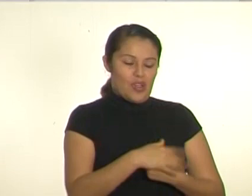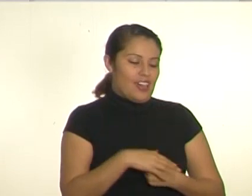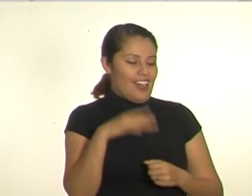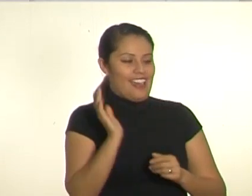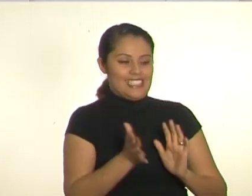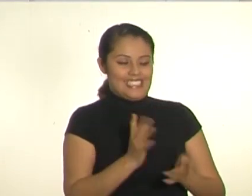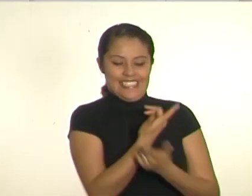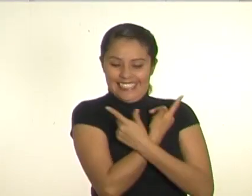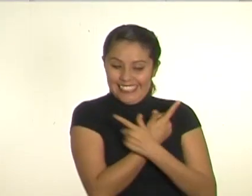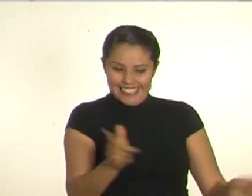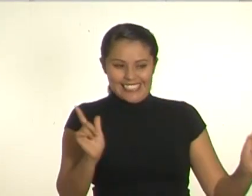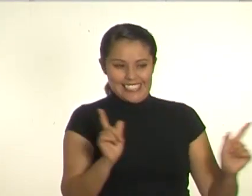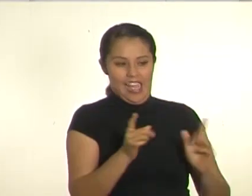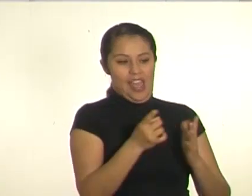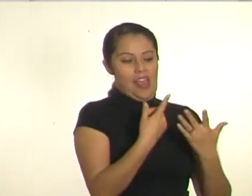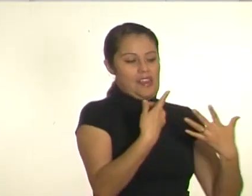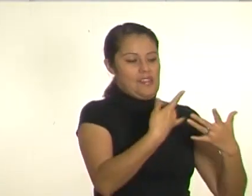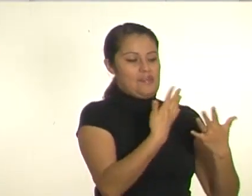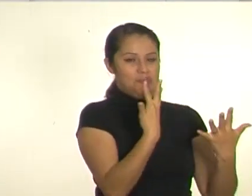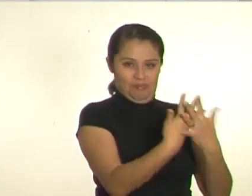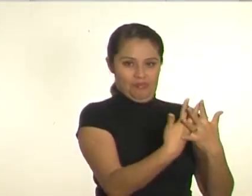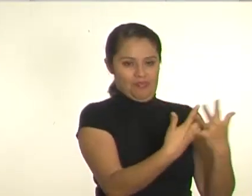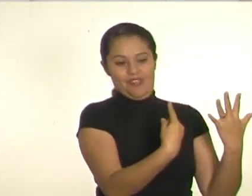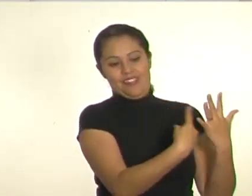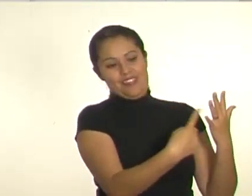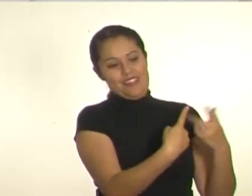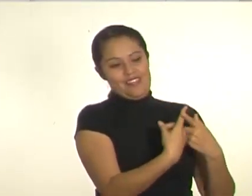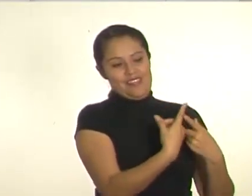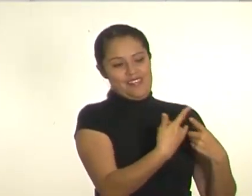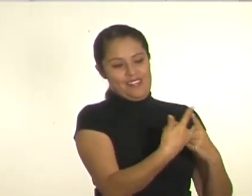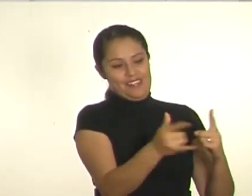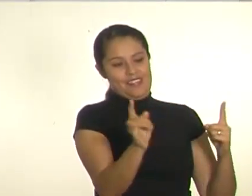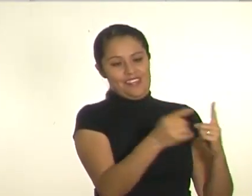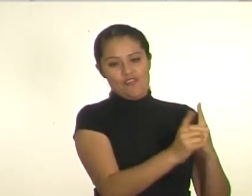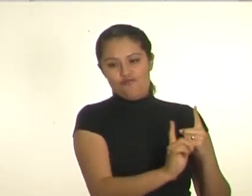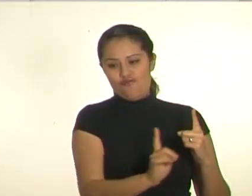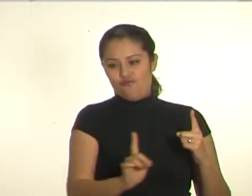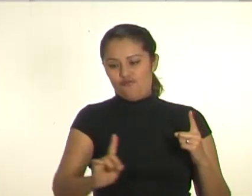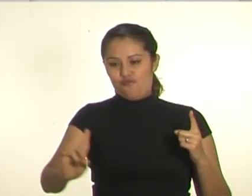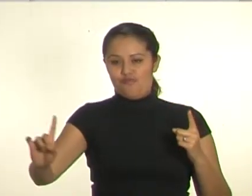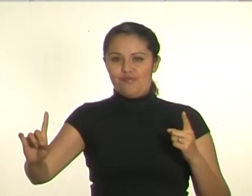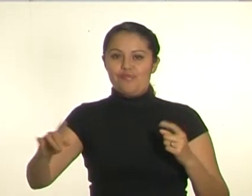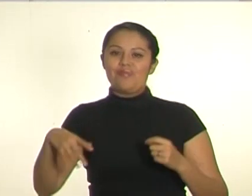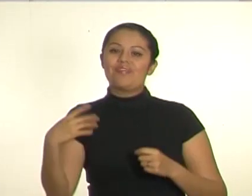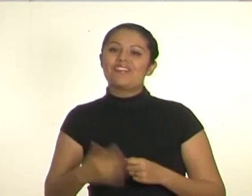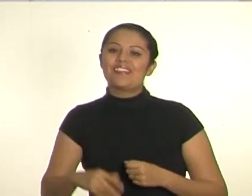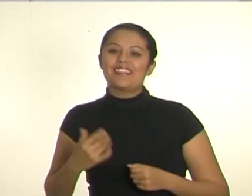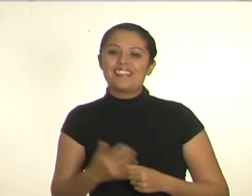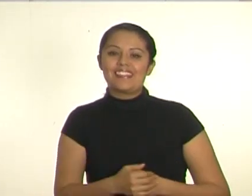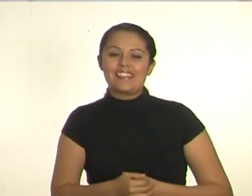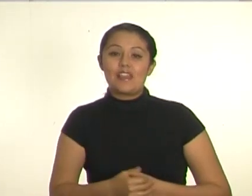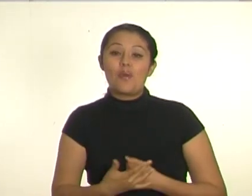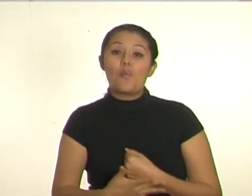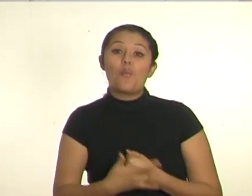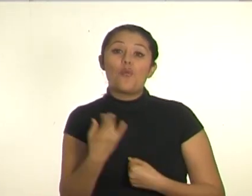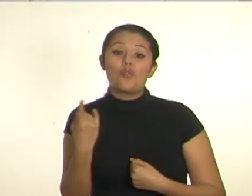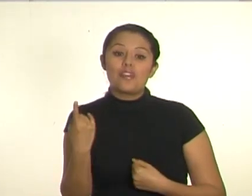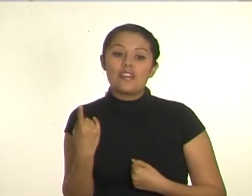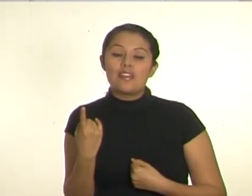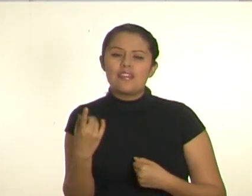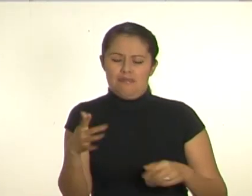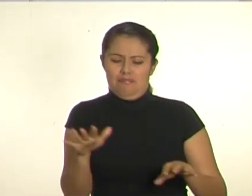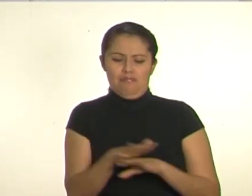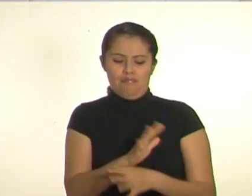la modificación que hizo el escribano al escrito fue simple y sencillamente un punto